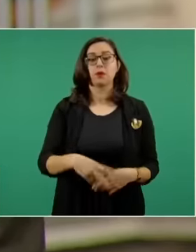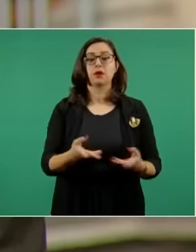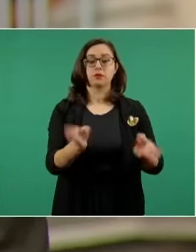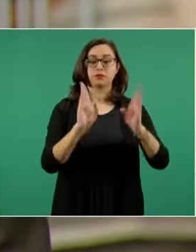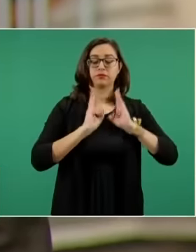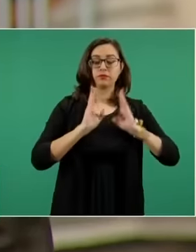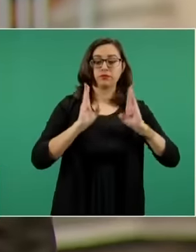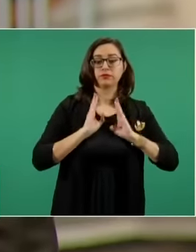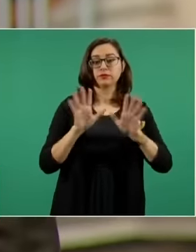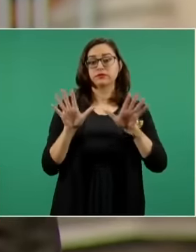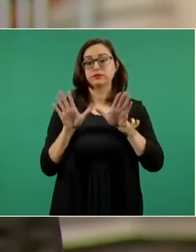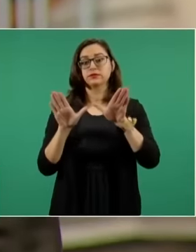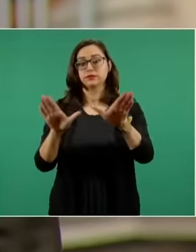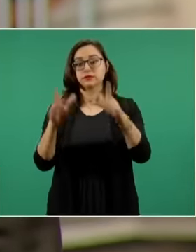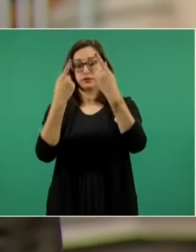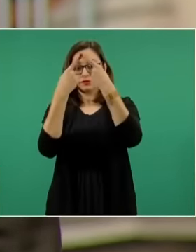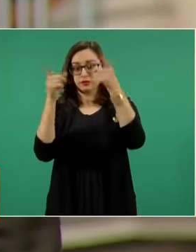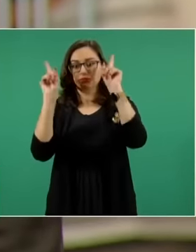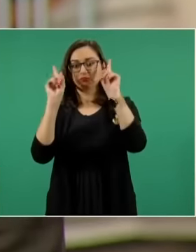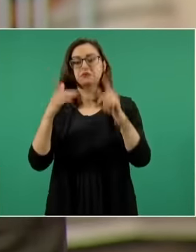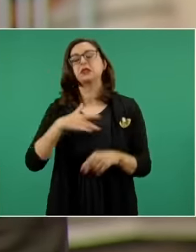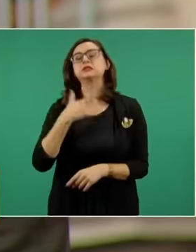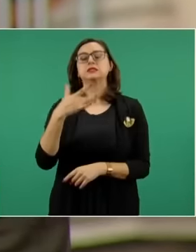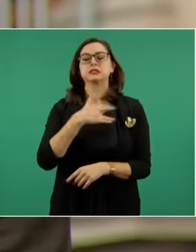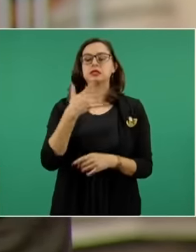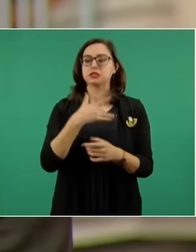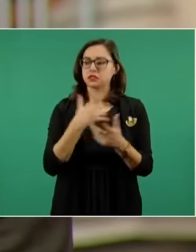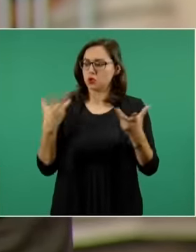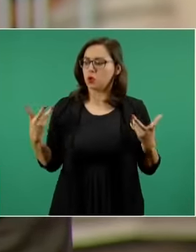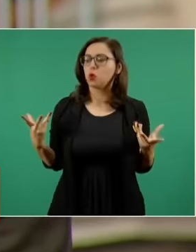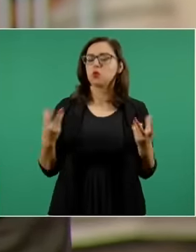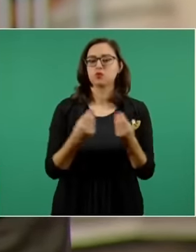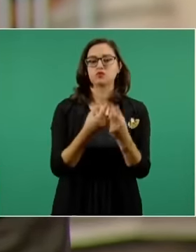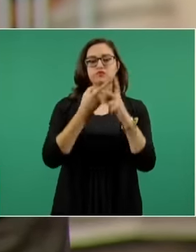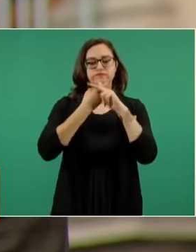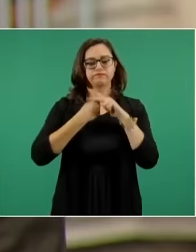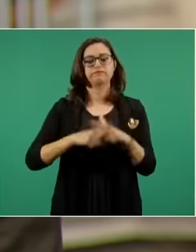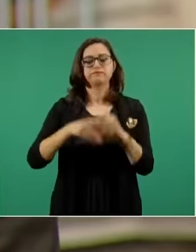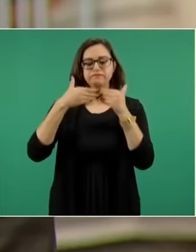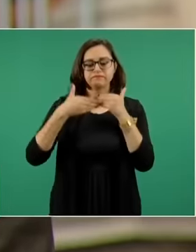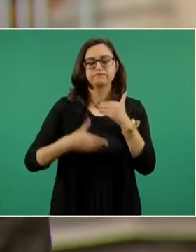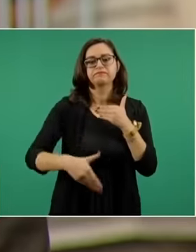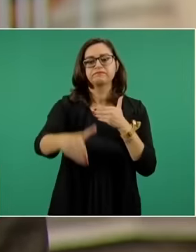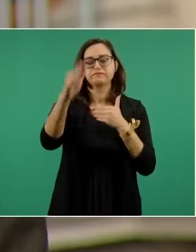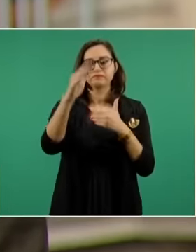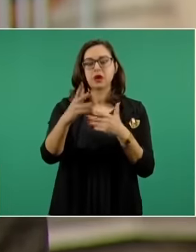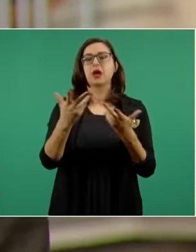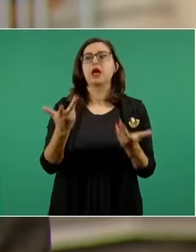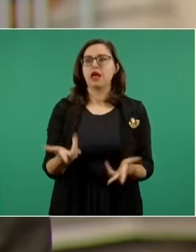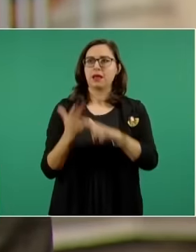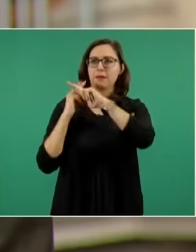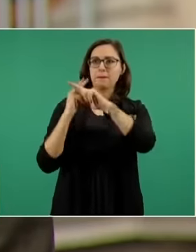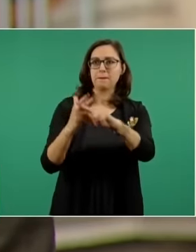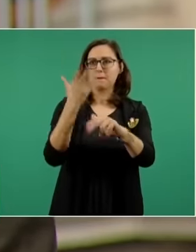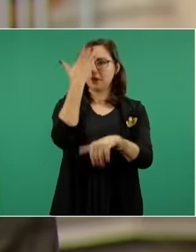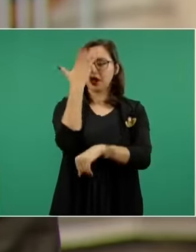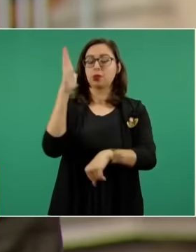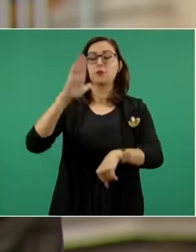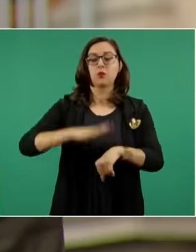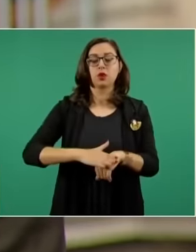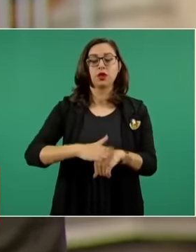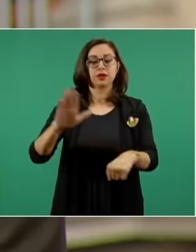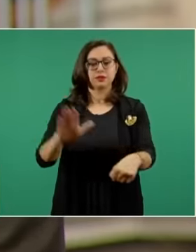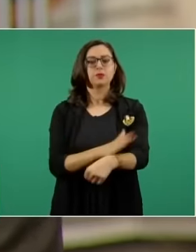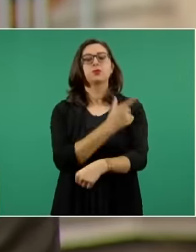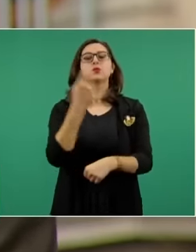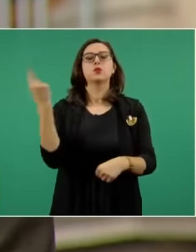Armada, nos llena de orgullo conmemorar el inicio de la lucha por la independencia nacional, ya que su misma